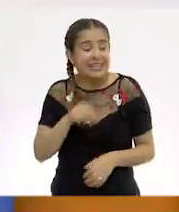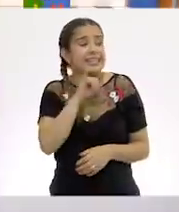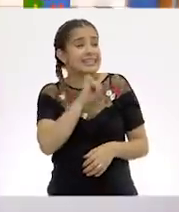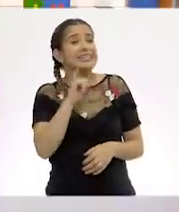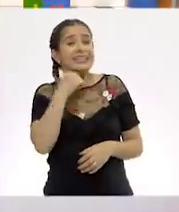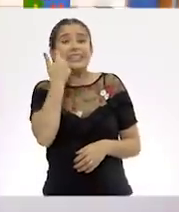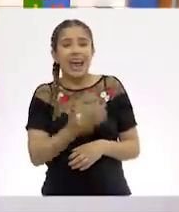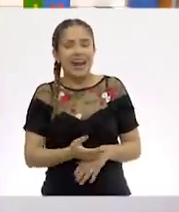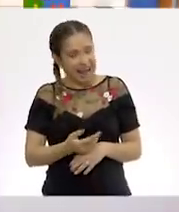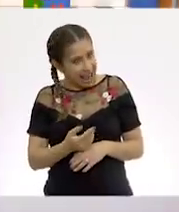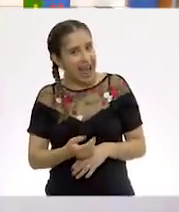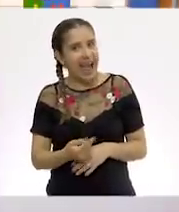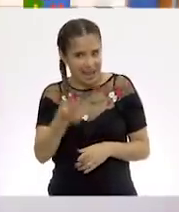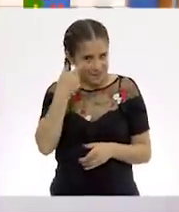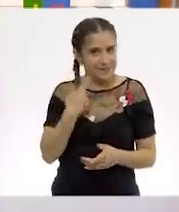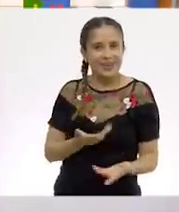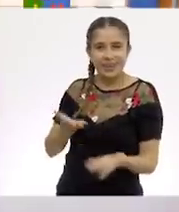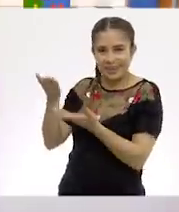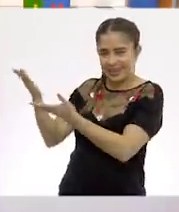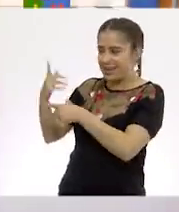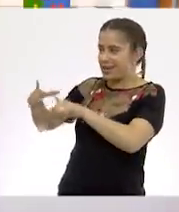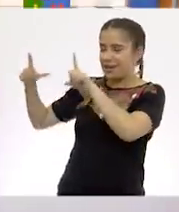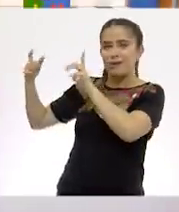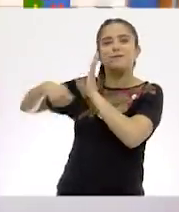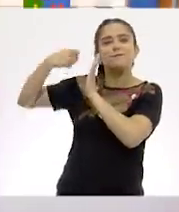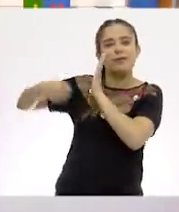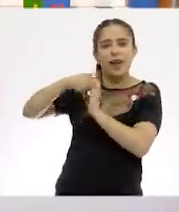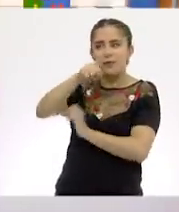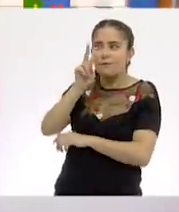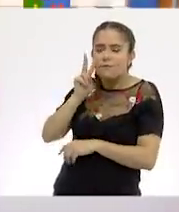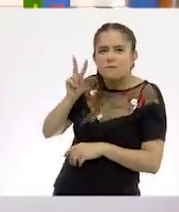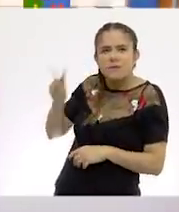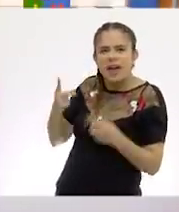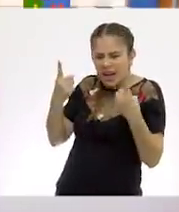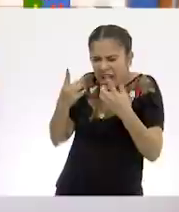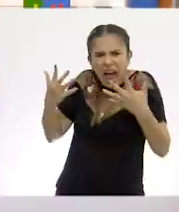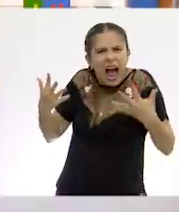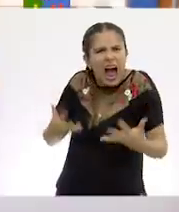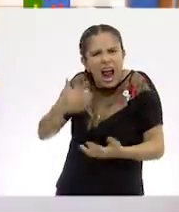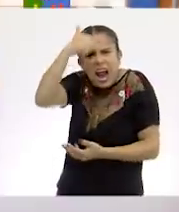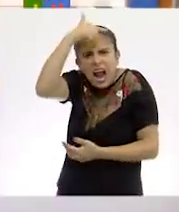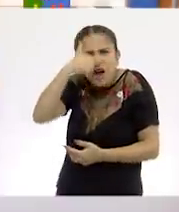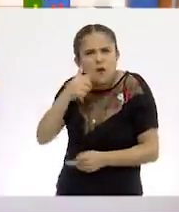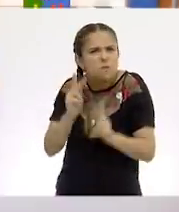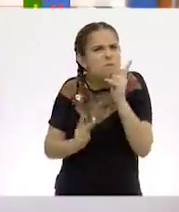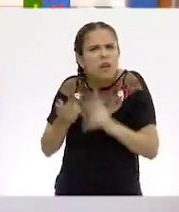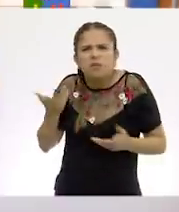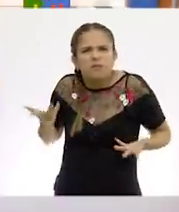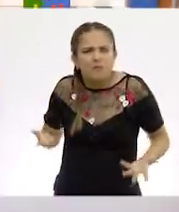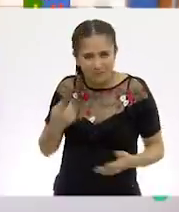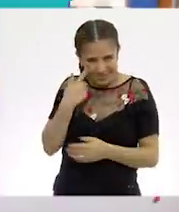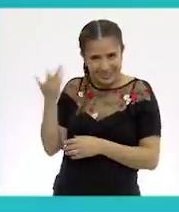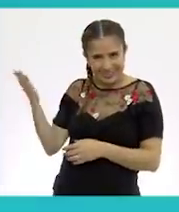te invito a ver el siguiente video que les preparé a todos ustedes para que observen qué hacen la planta durante la noche.